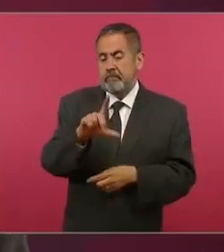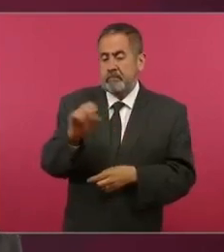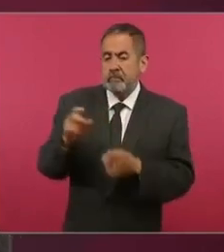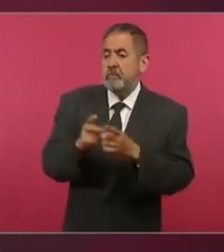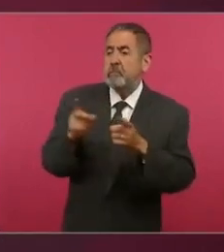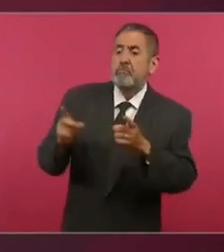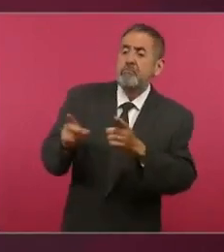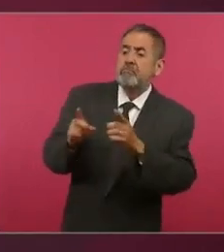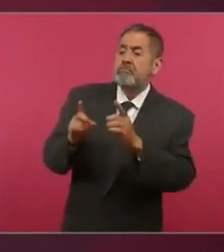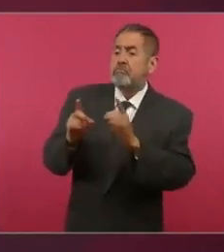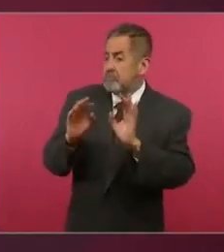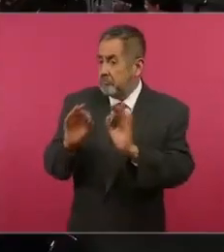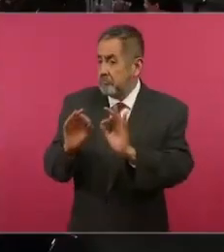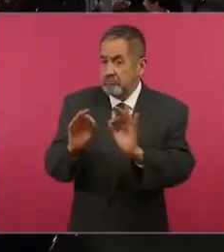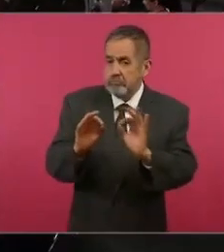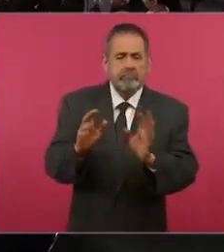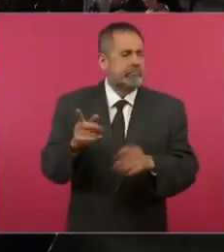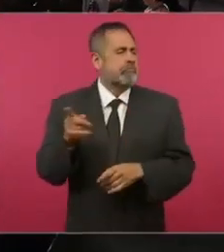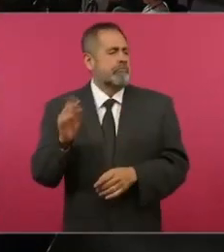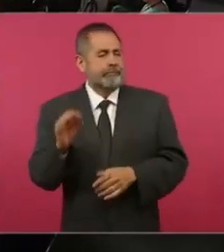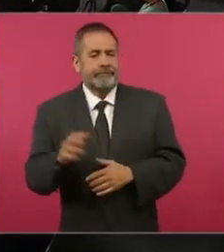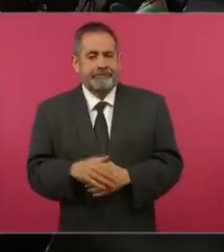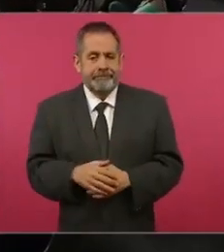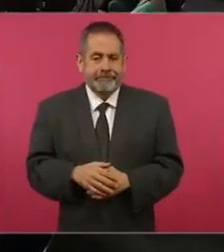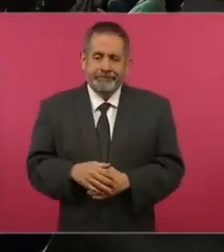Con el modelo neoliberal